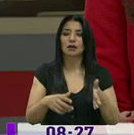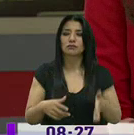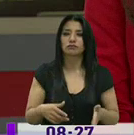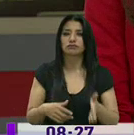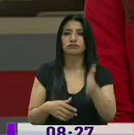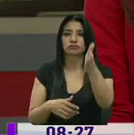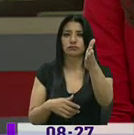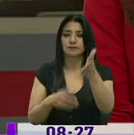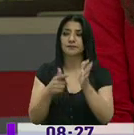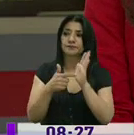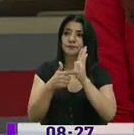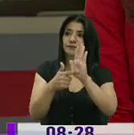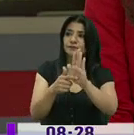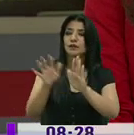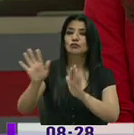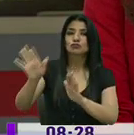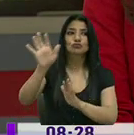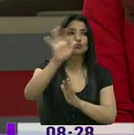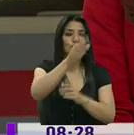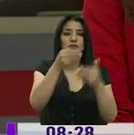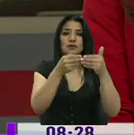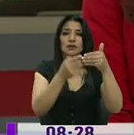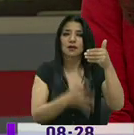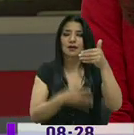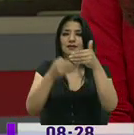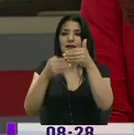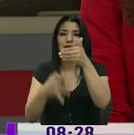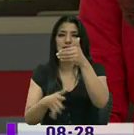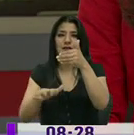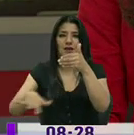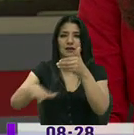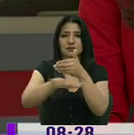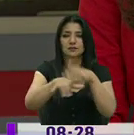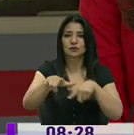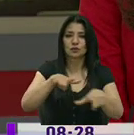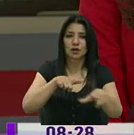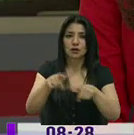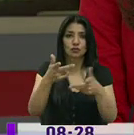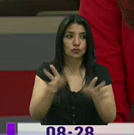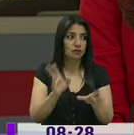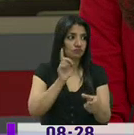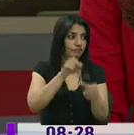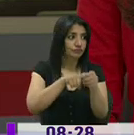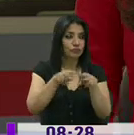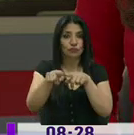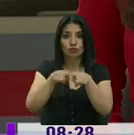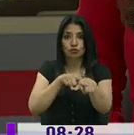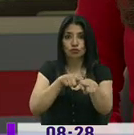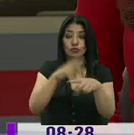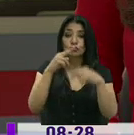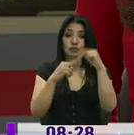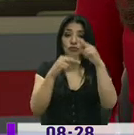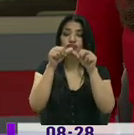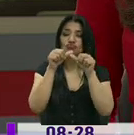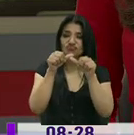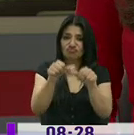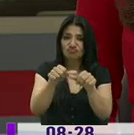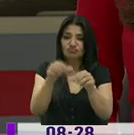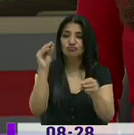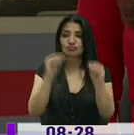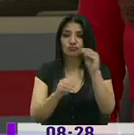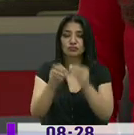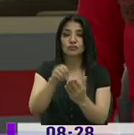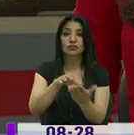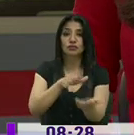fue mostrar las características de los espacios para que quienes están ya concursando para construirlos puedan continuar con la elaboración de sus